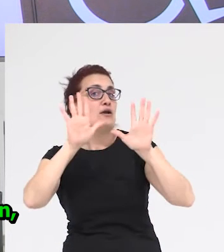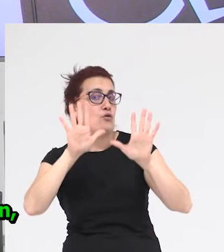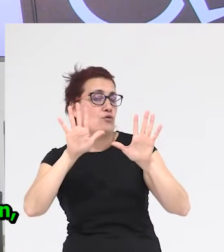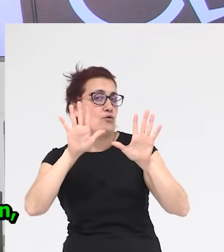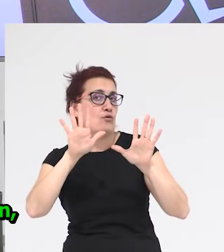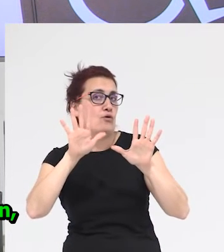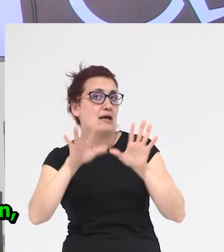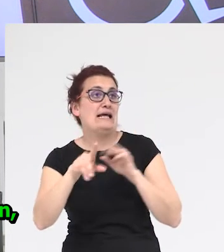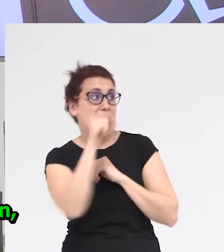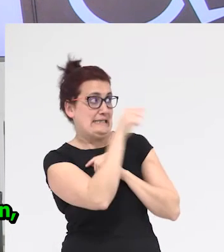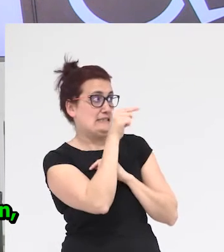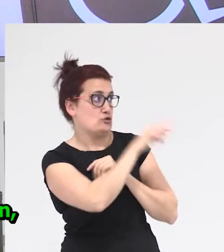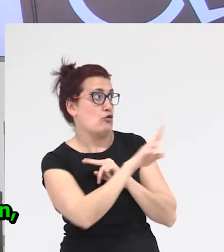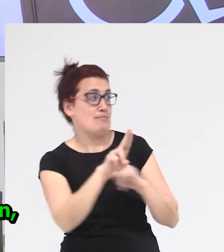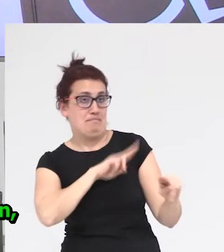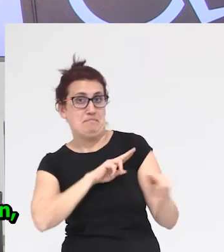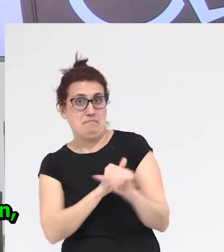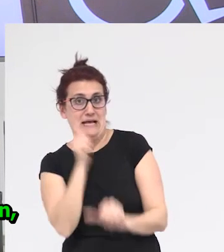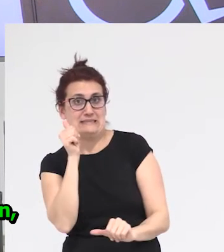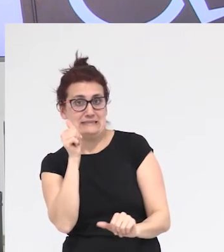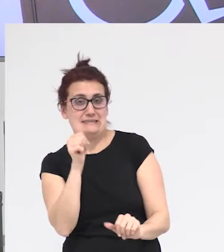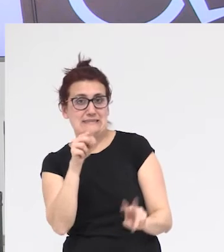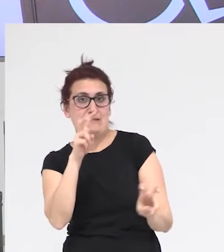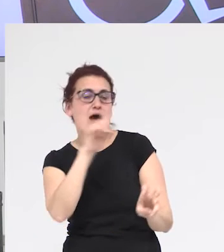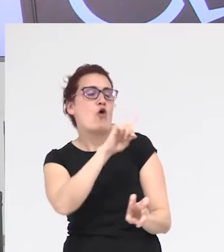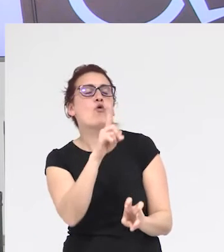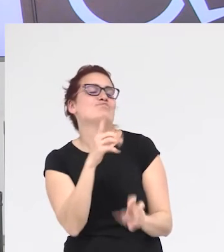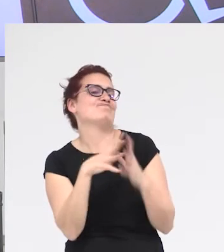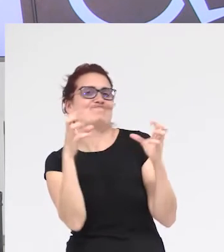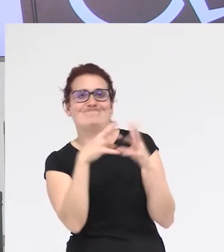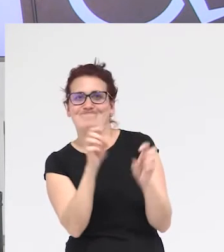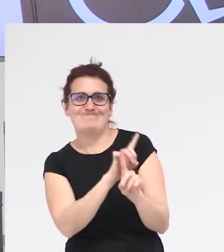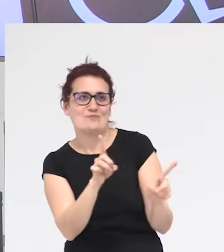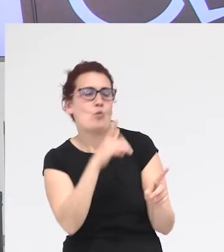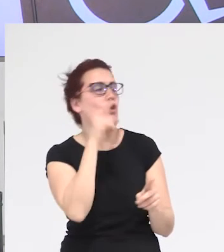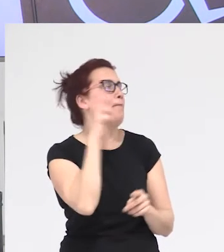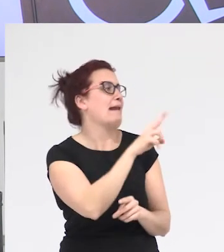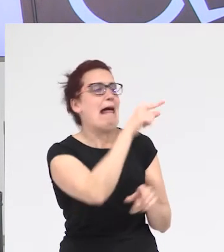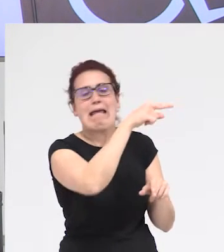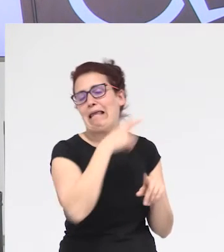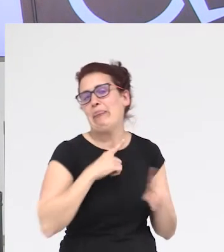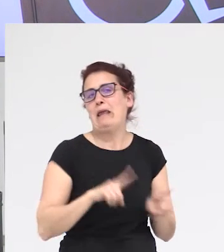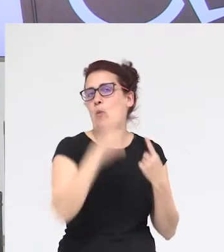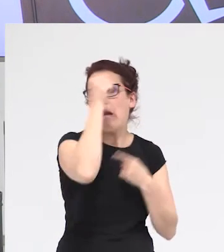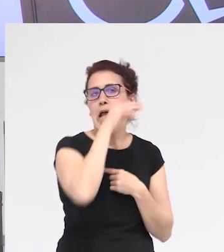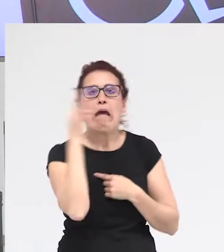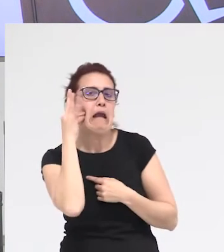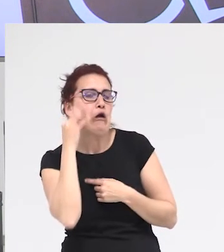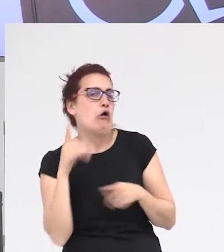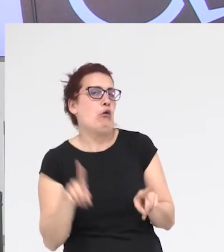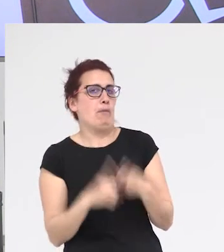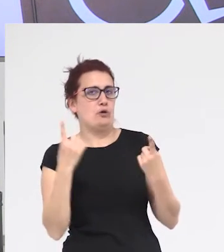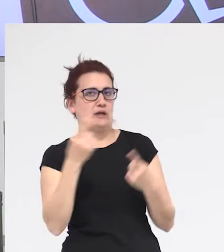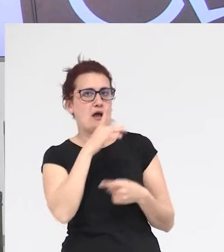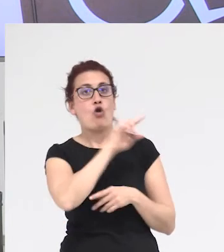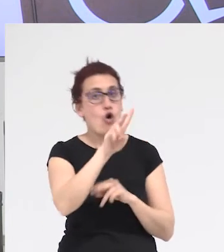pero eso responde tal vez más bien no algo deseable como, bueno, miren, que el género no esté especificado, qué bien, sino tal